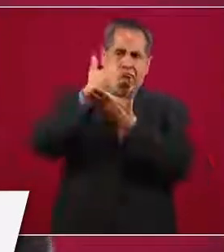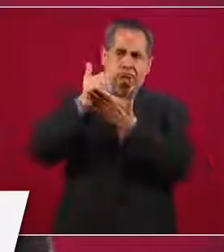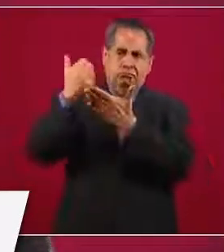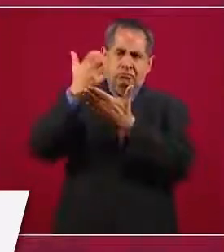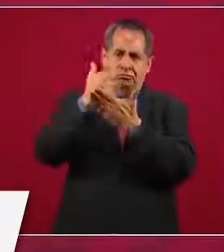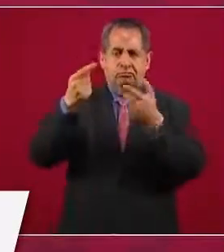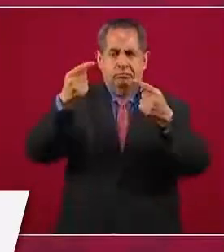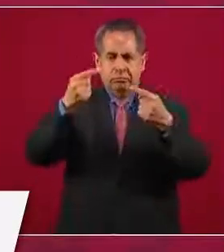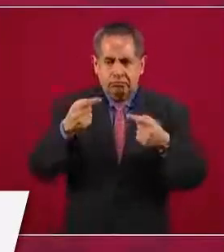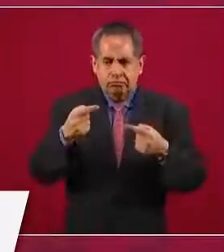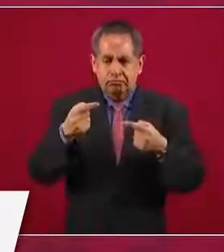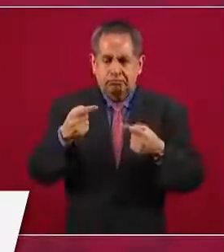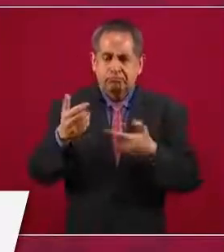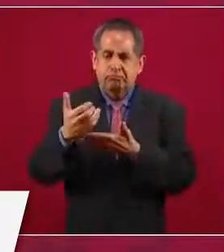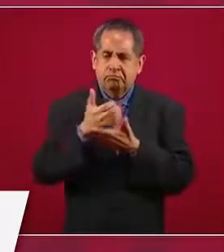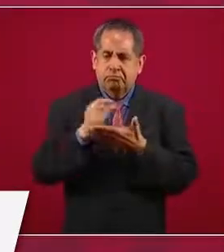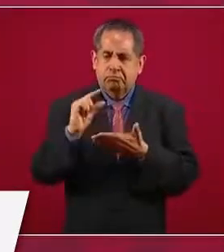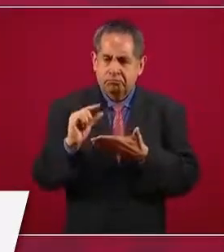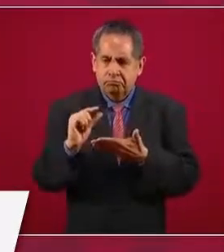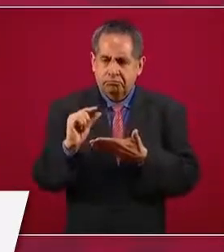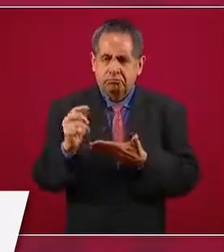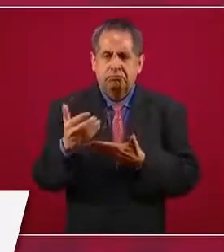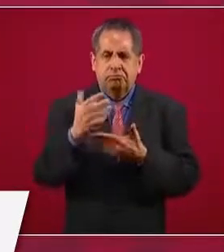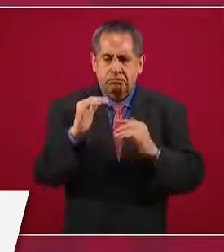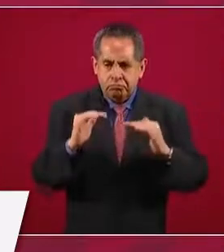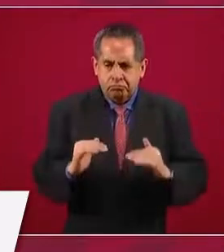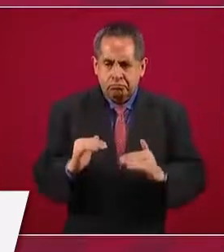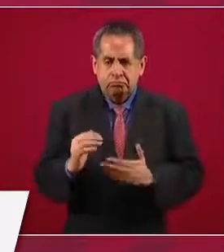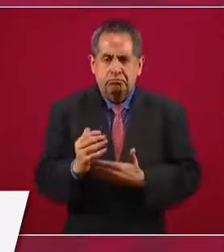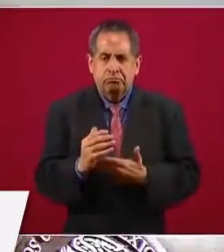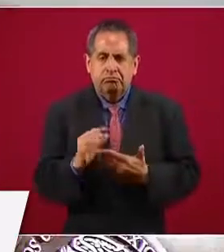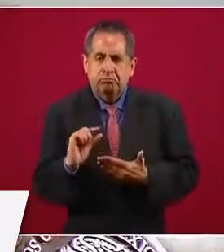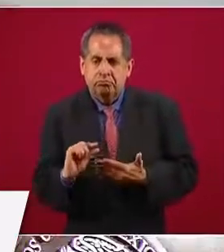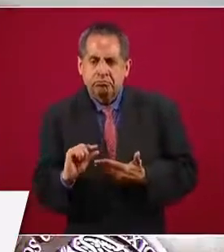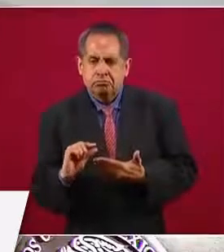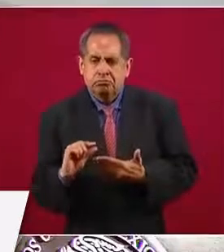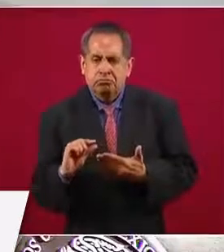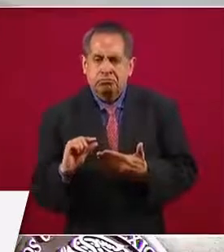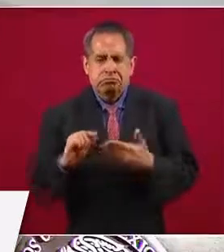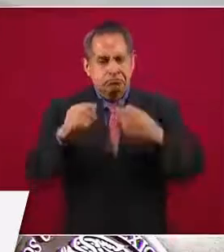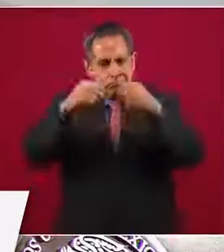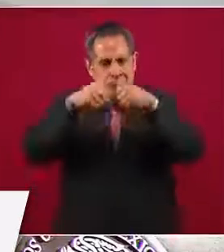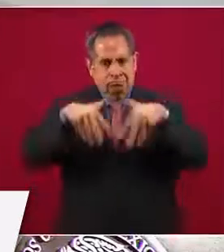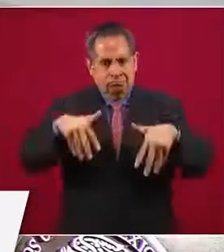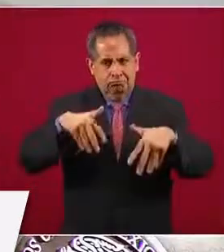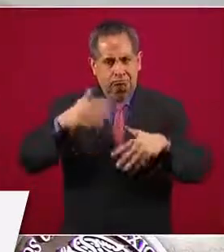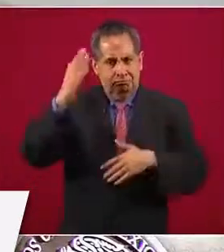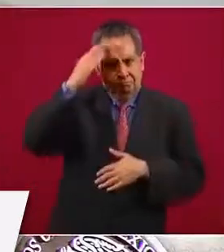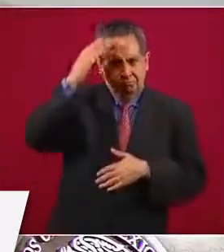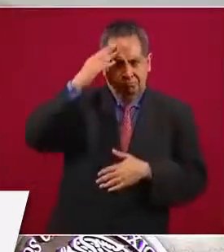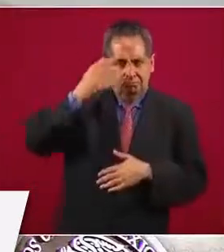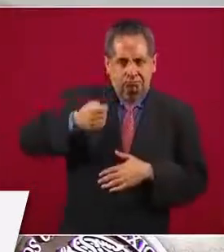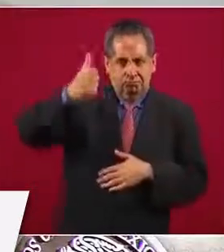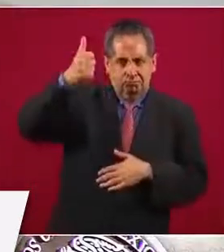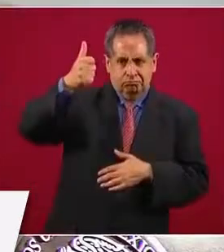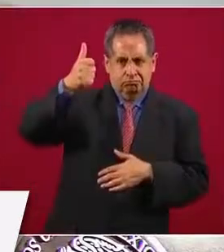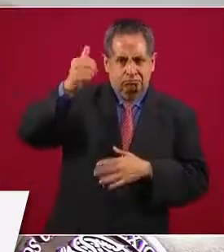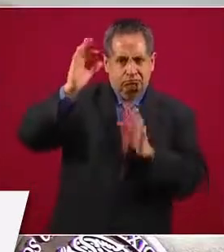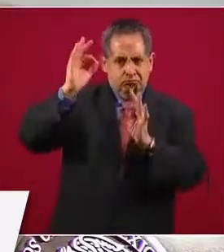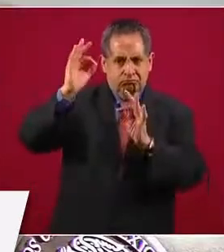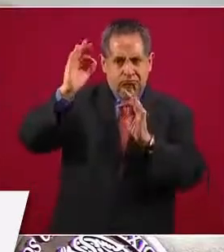se daba de arriba hacia abajo este es el el